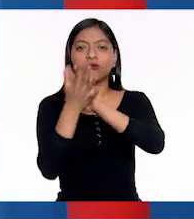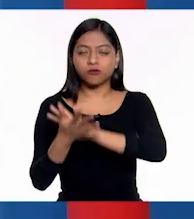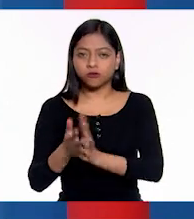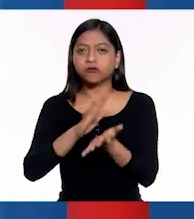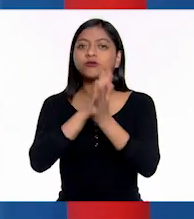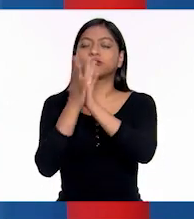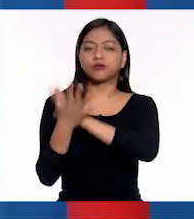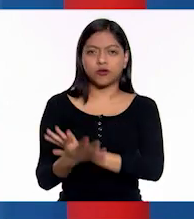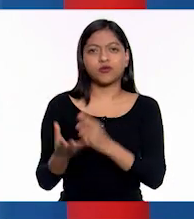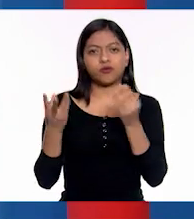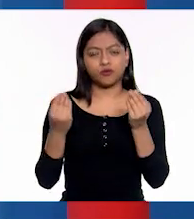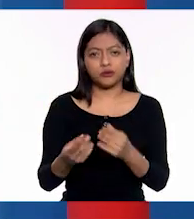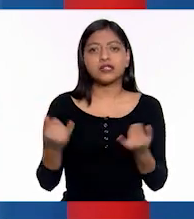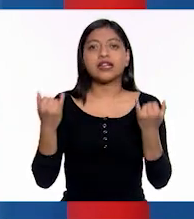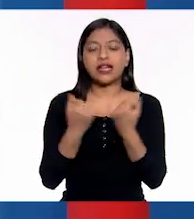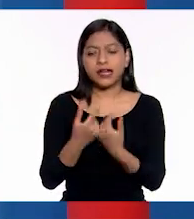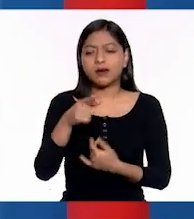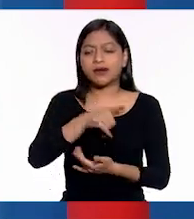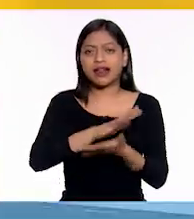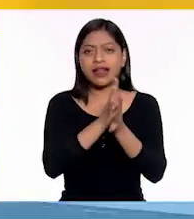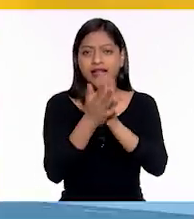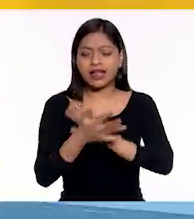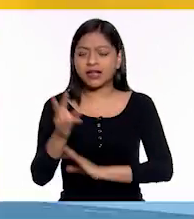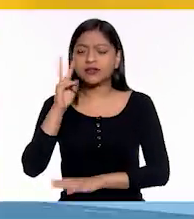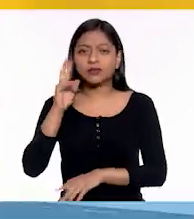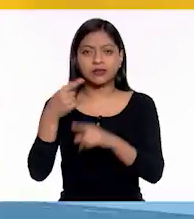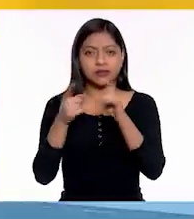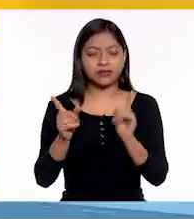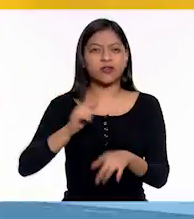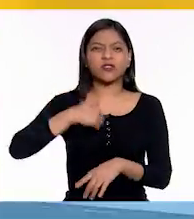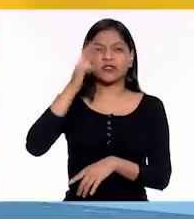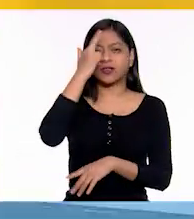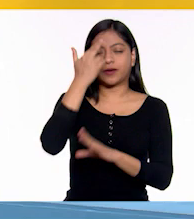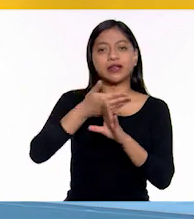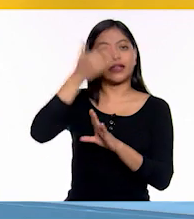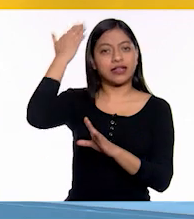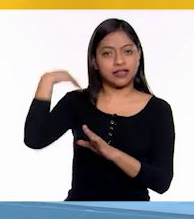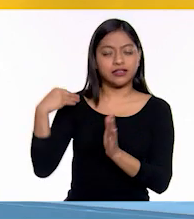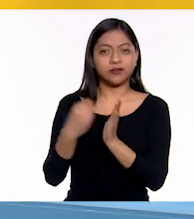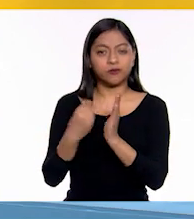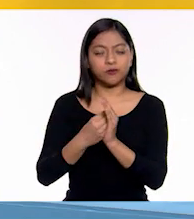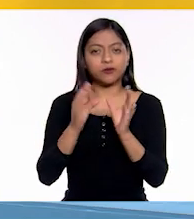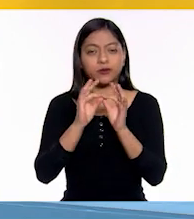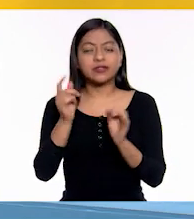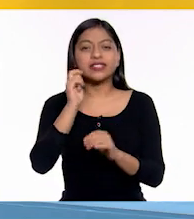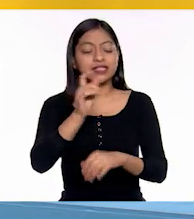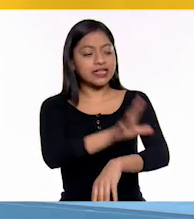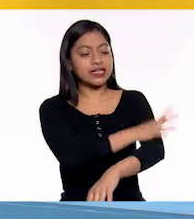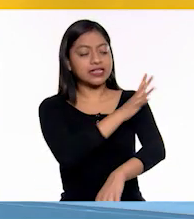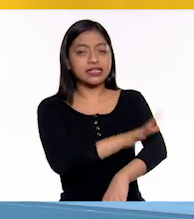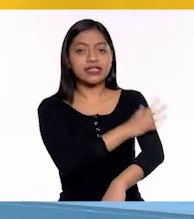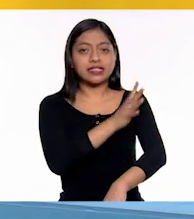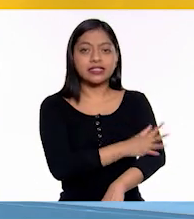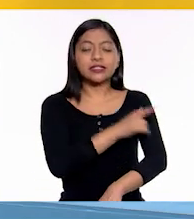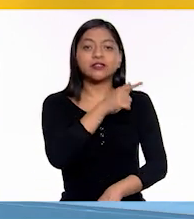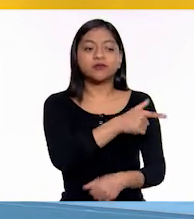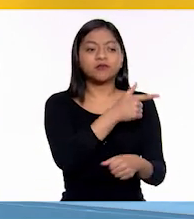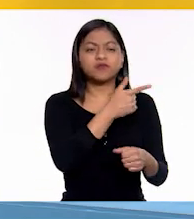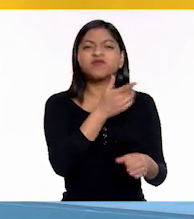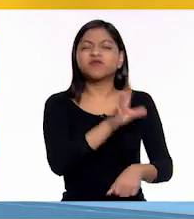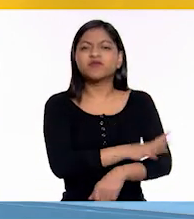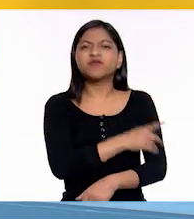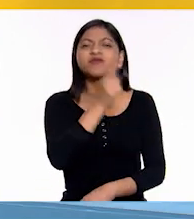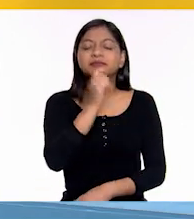un objeto a otro y generar cambios. Recuerdo que habíamos comentado que una fuente de energía es todo